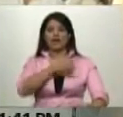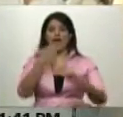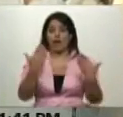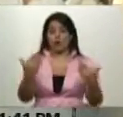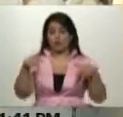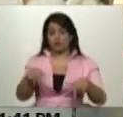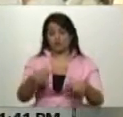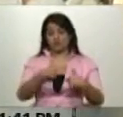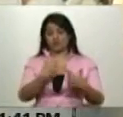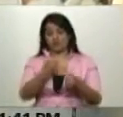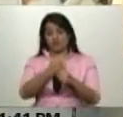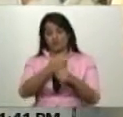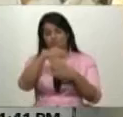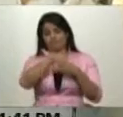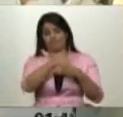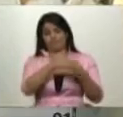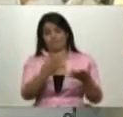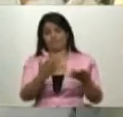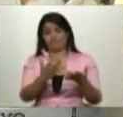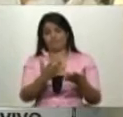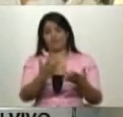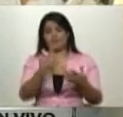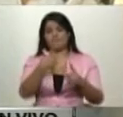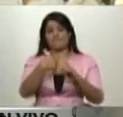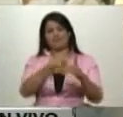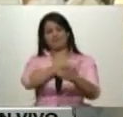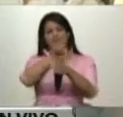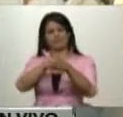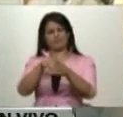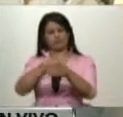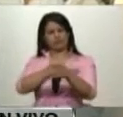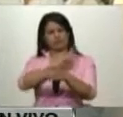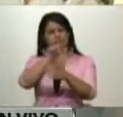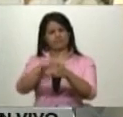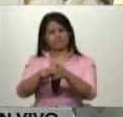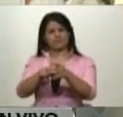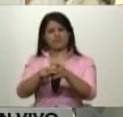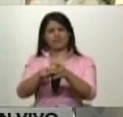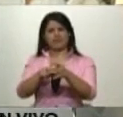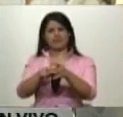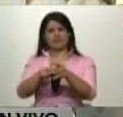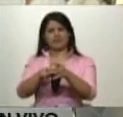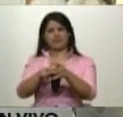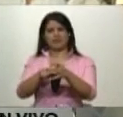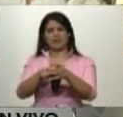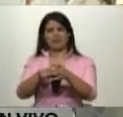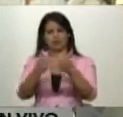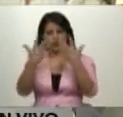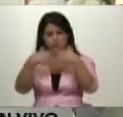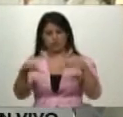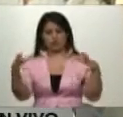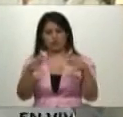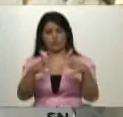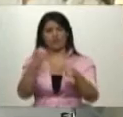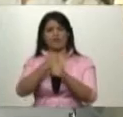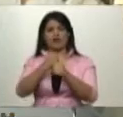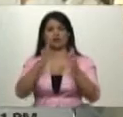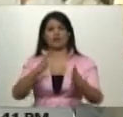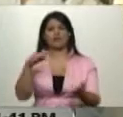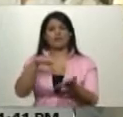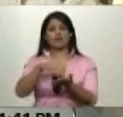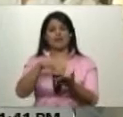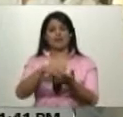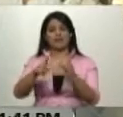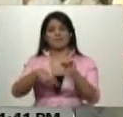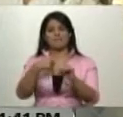momento, además miembro de diferentes organizaciones de trabajadores del Estado Miranda, y no solo el Estado